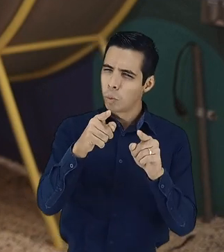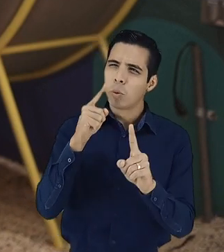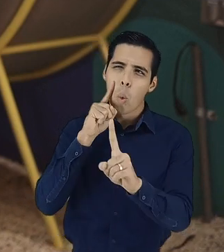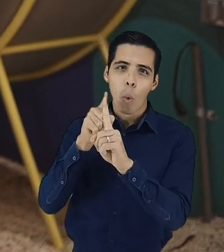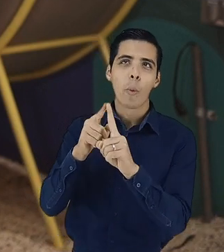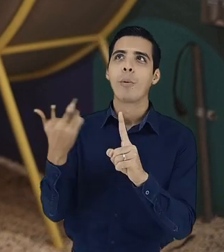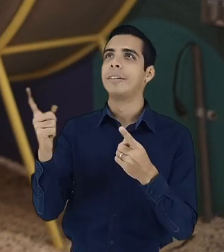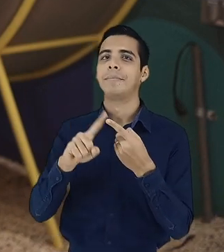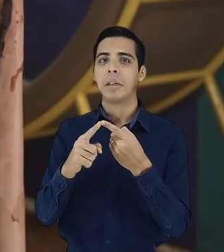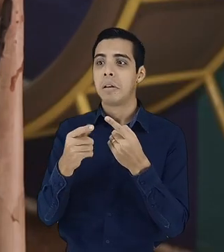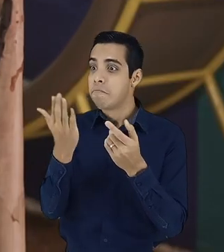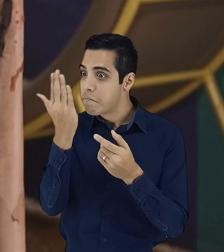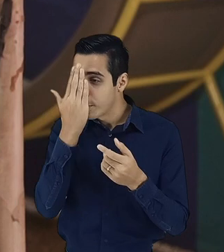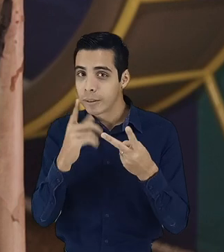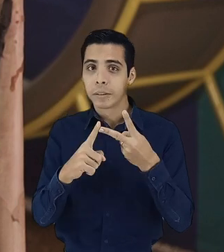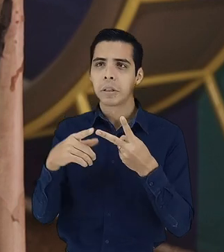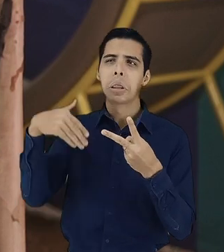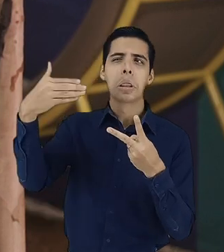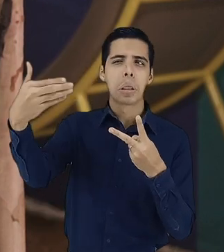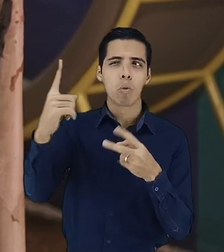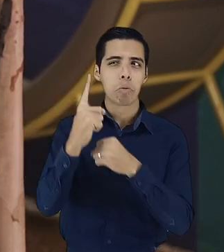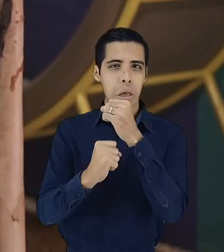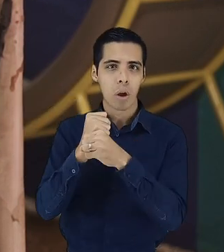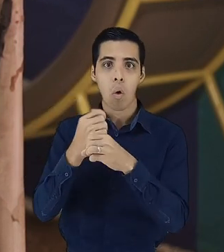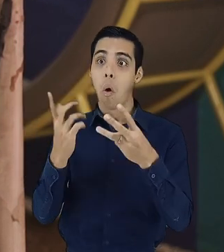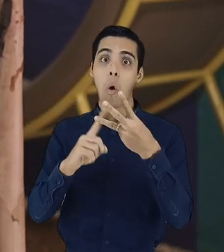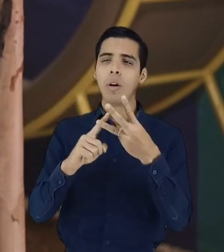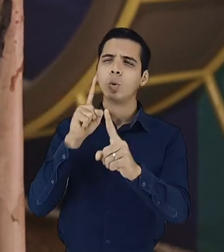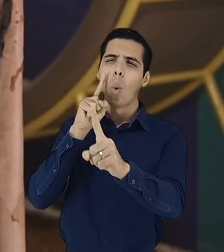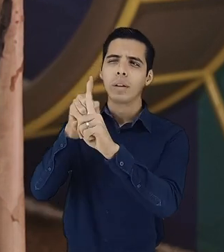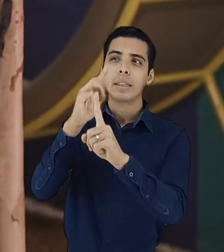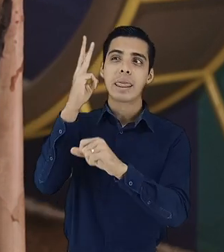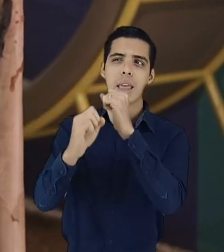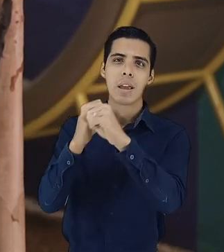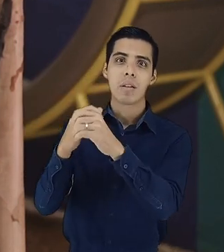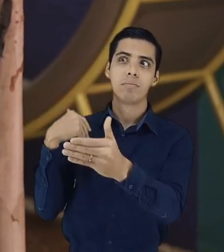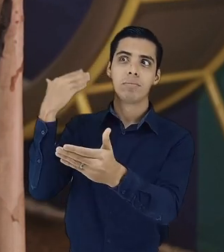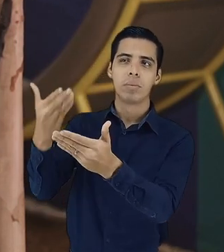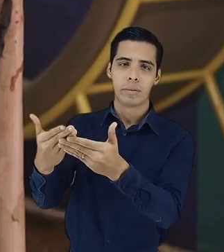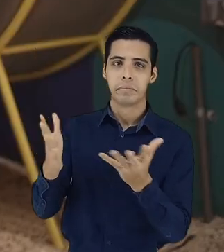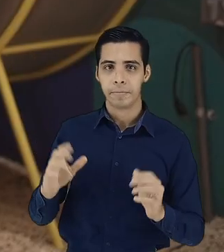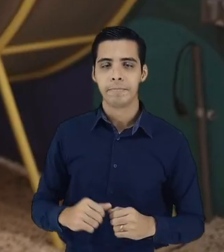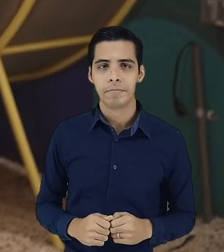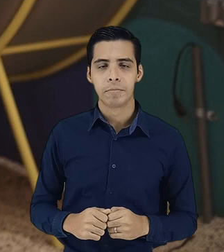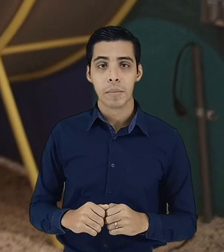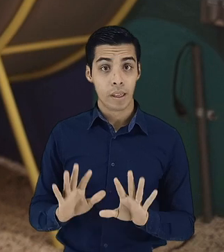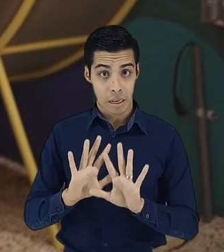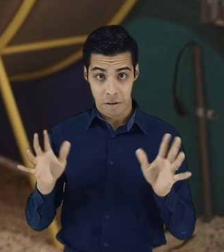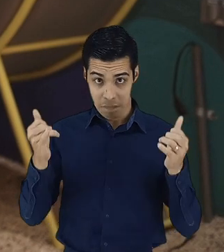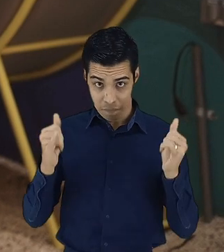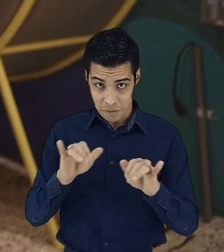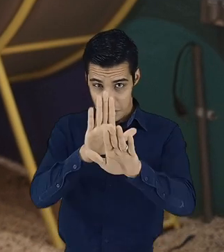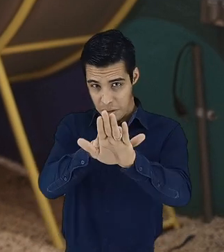a corto, a mediano y a largo plazo. Esto con el objetivo de que puedas ir viendo con periodicidad el avance y puedas hacer los ajustes. Y para terminar,